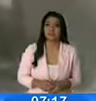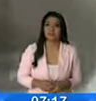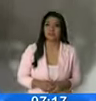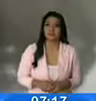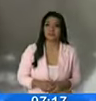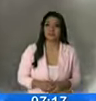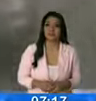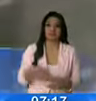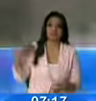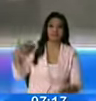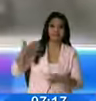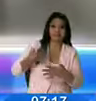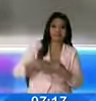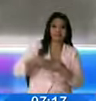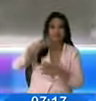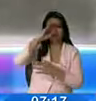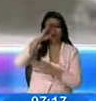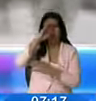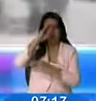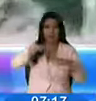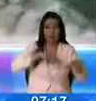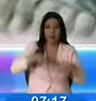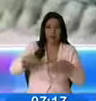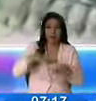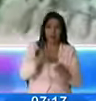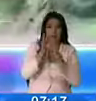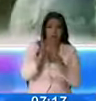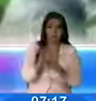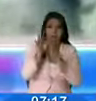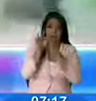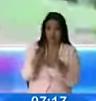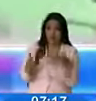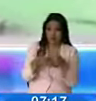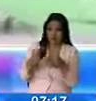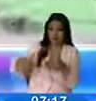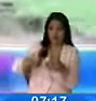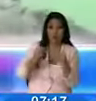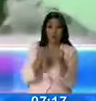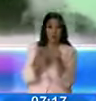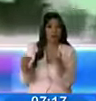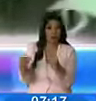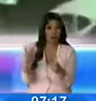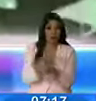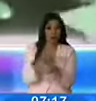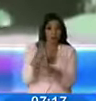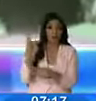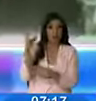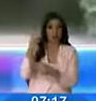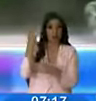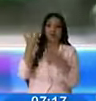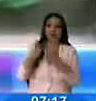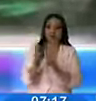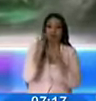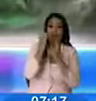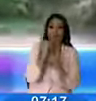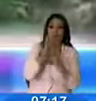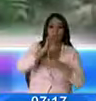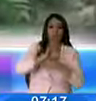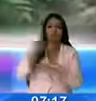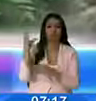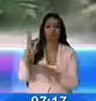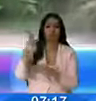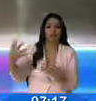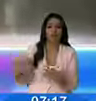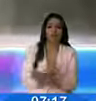En las últimas operaciones al grupo armado de Oliver Sinisterra, los ejércitos de Colombia y Ecuador han incautado